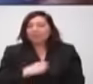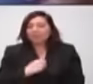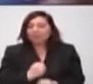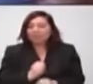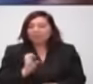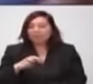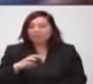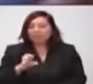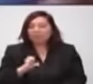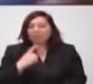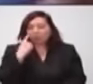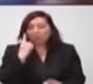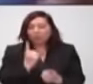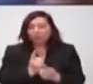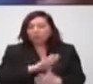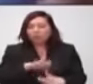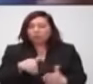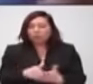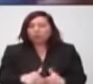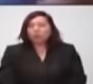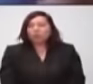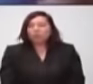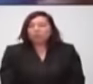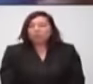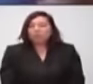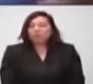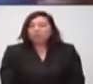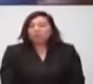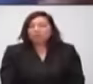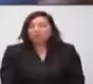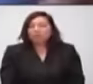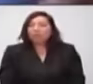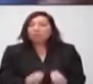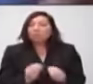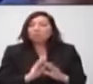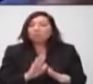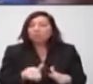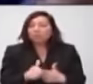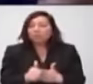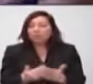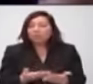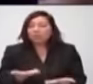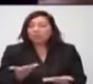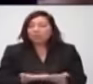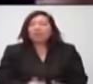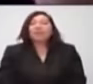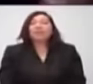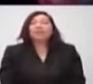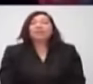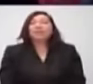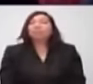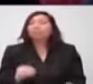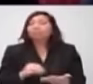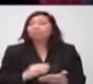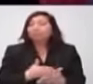en EMAPE. Conozco de cerca todo el proceso de concesión. ¿Cómo se ha dado todo este proceso de concesión? Usted ha